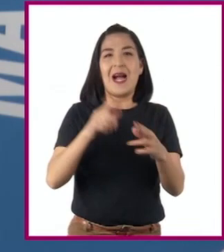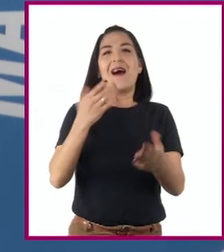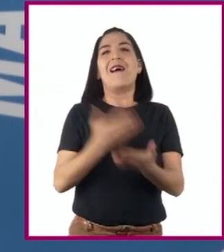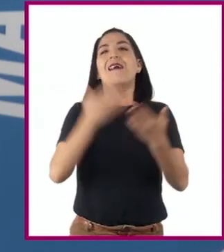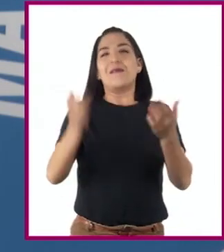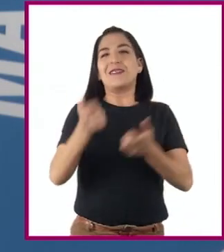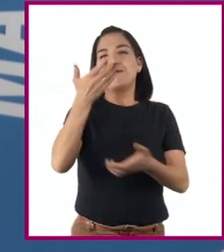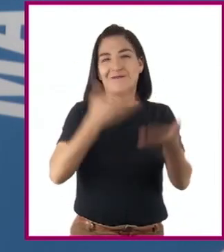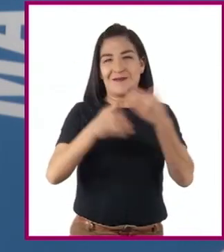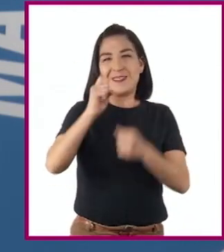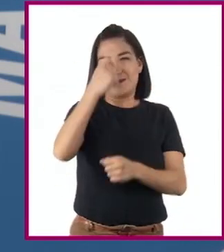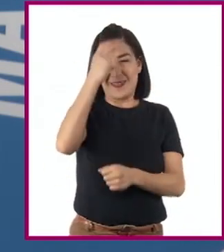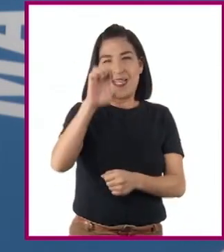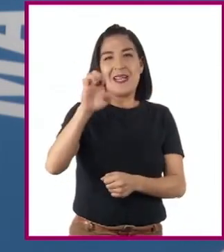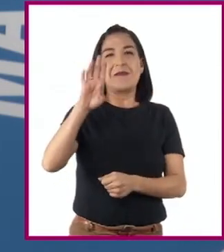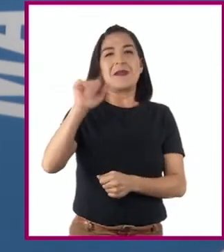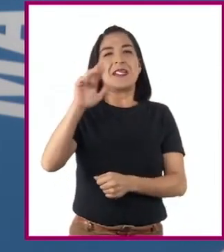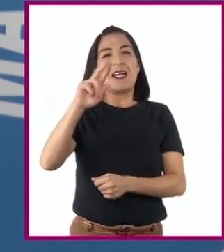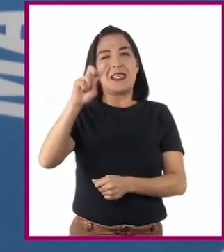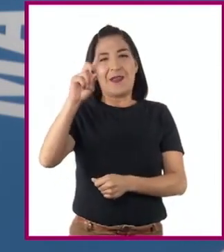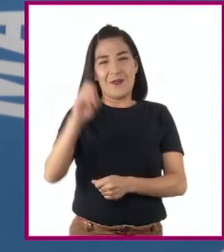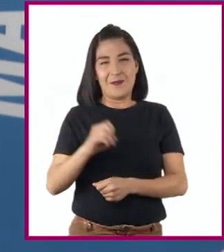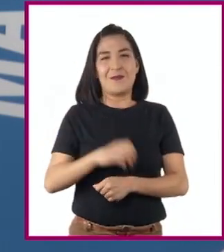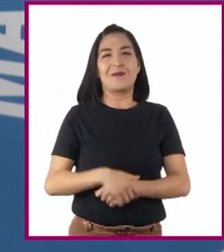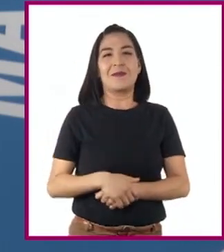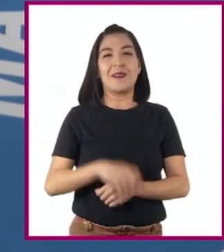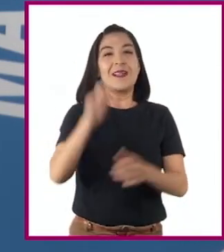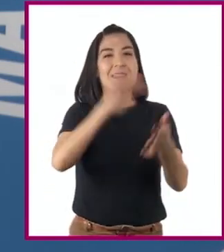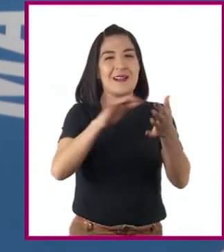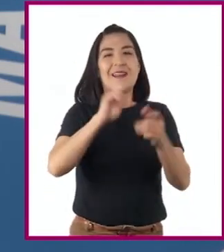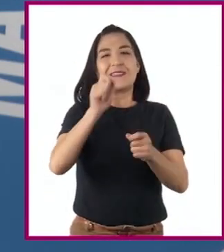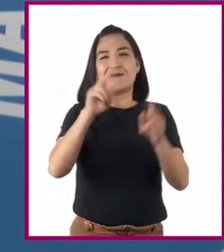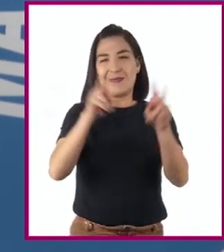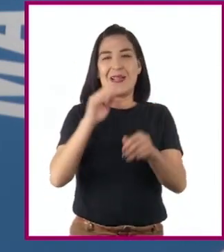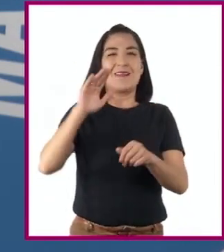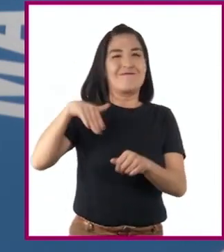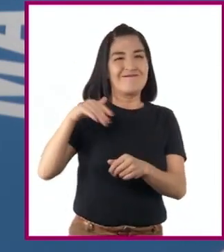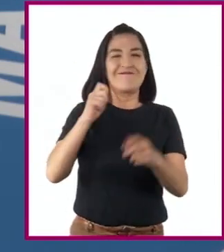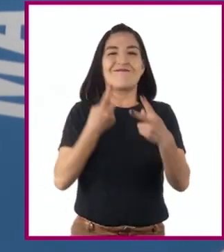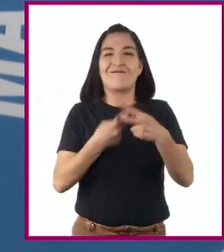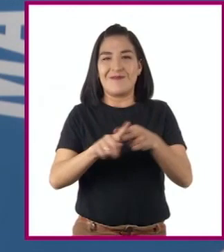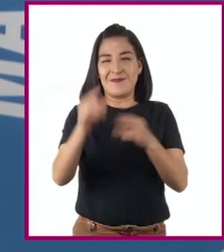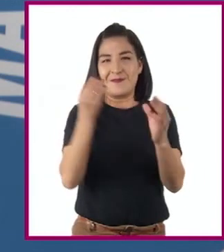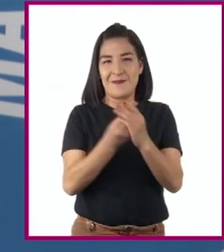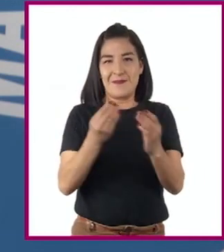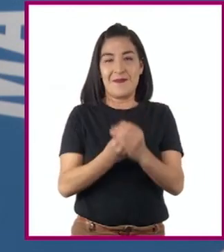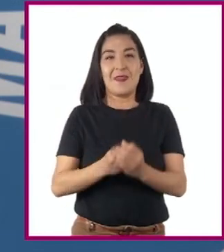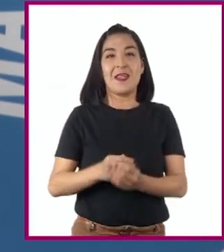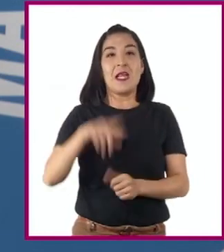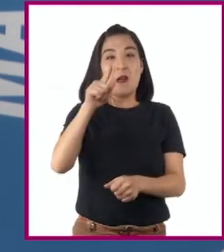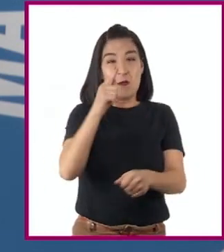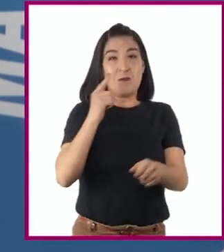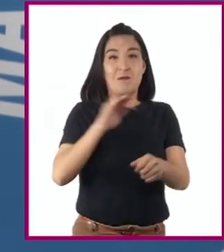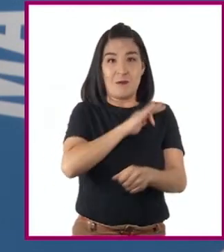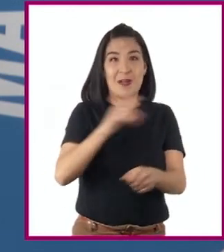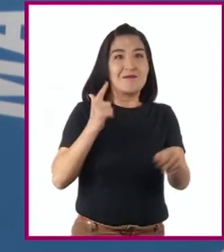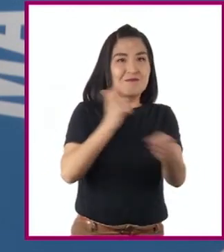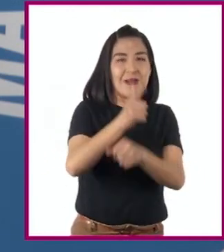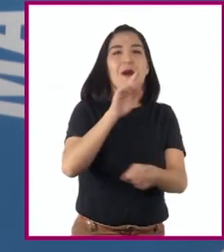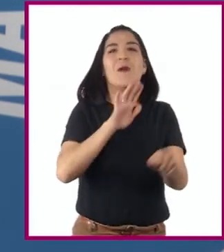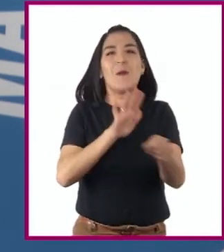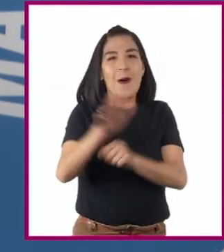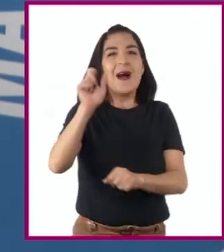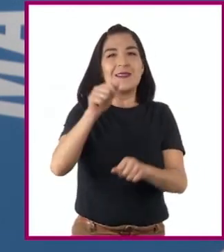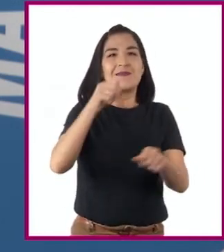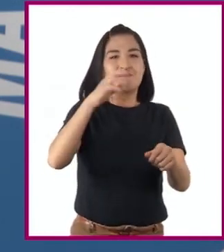el autor Everardo Lara González en la lectura que hicimos al inicio de la clase. ¿Lograron identificar qué significa